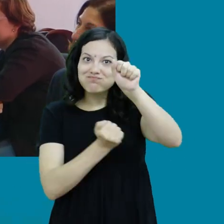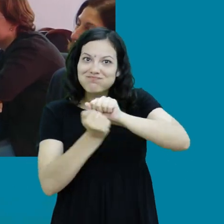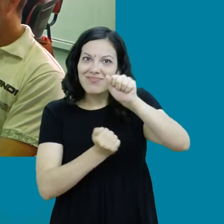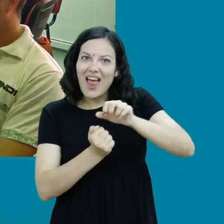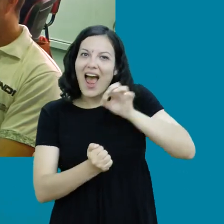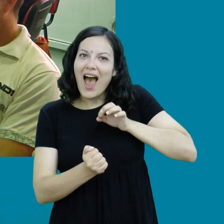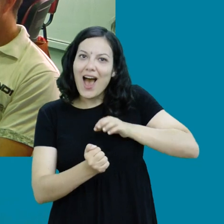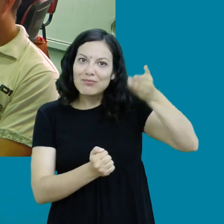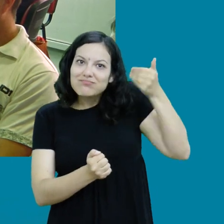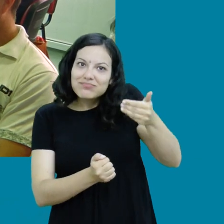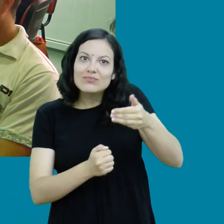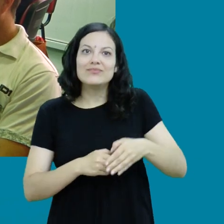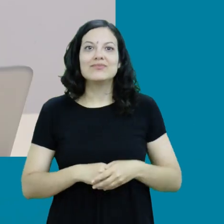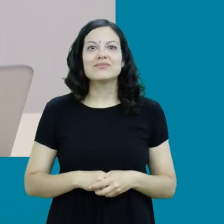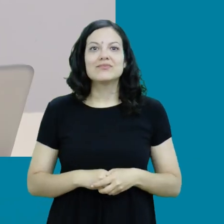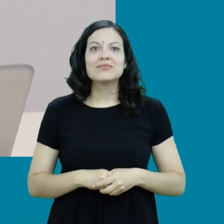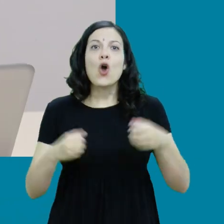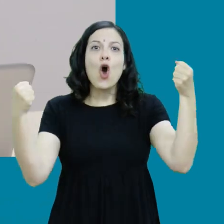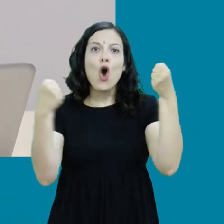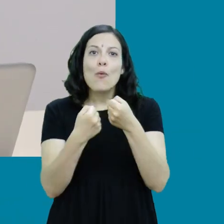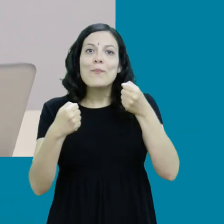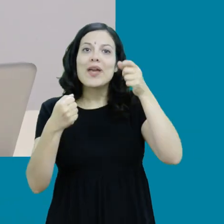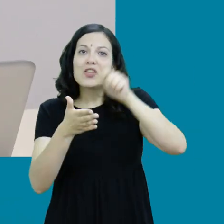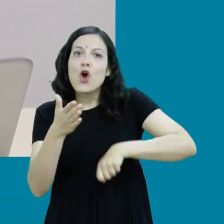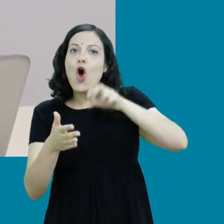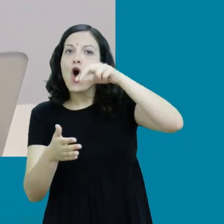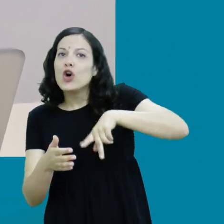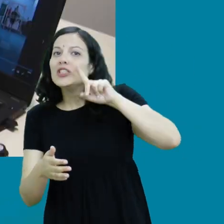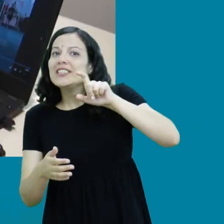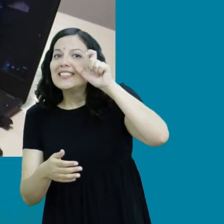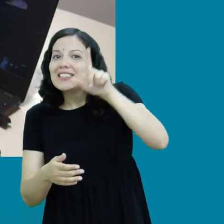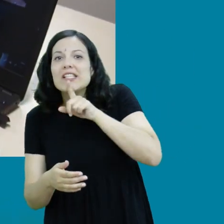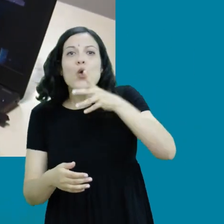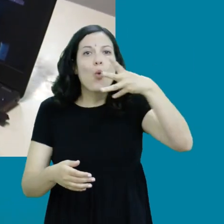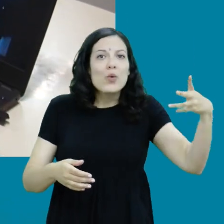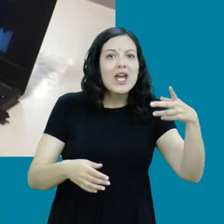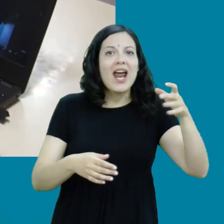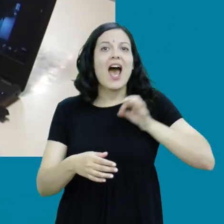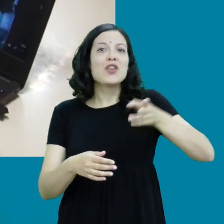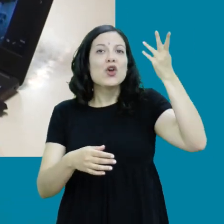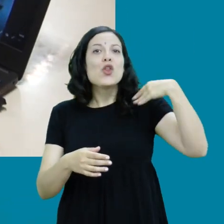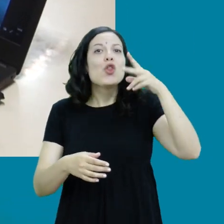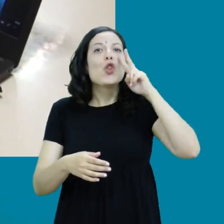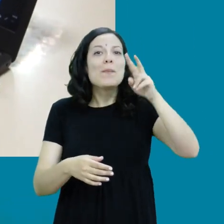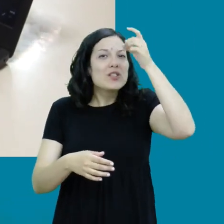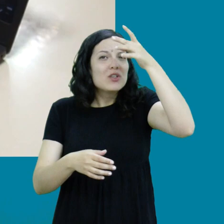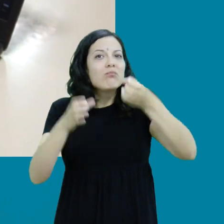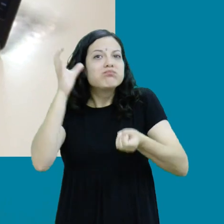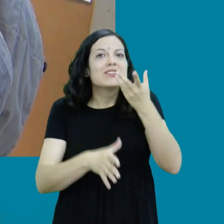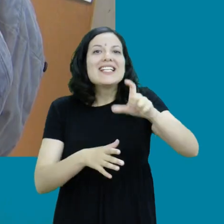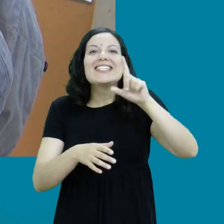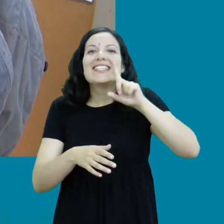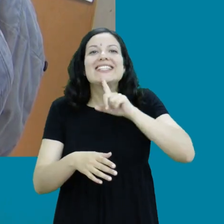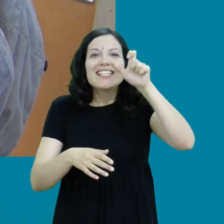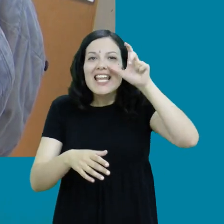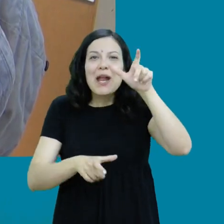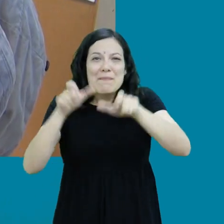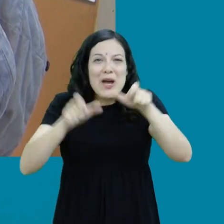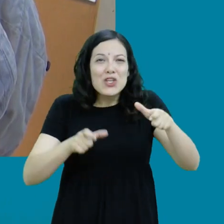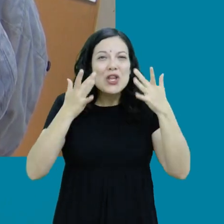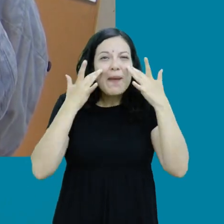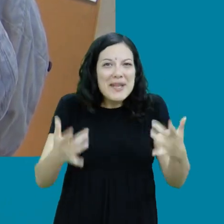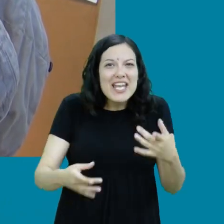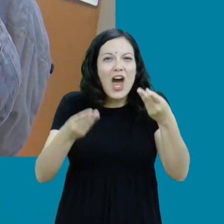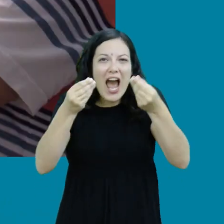sus ediciones anteriores. Por convenio entre el CONICET y la UNER, en 2012 se creó el CITER, contribuyendo al crecimiento de investigadores en cantidad